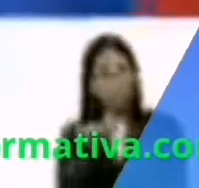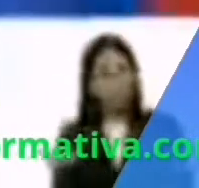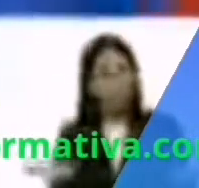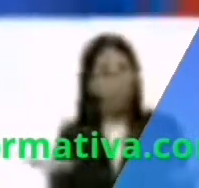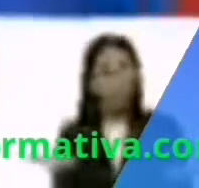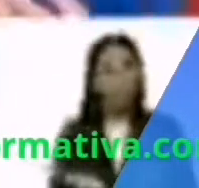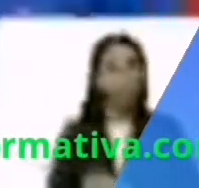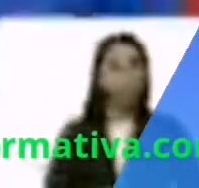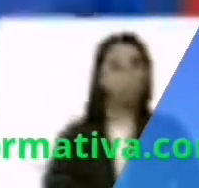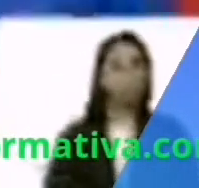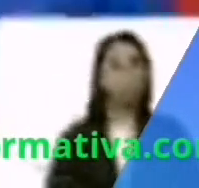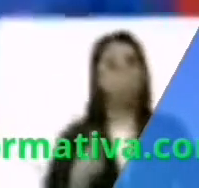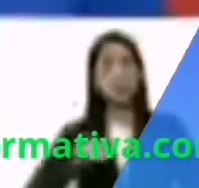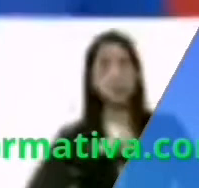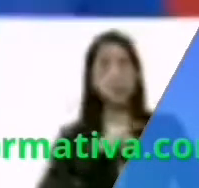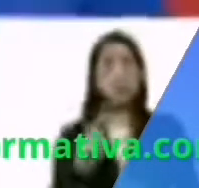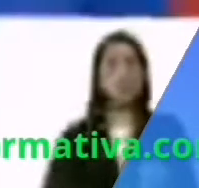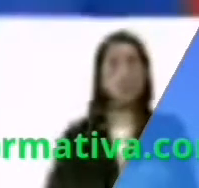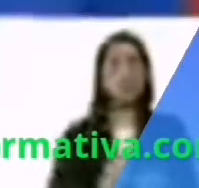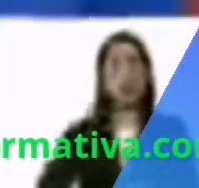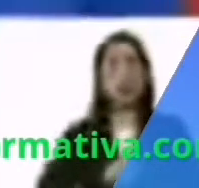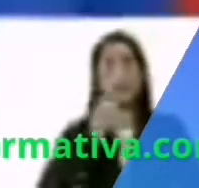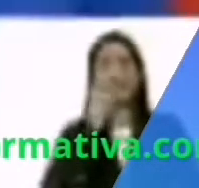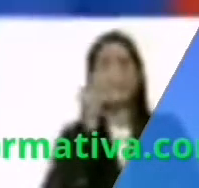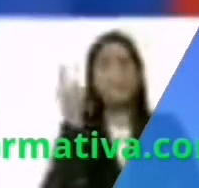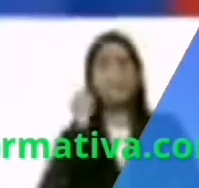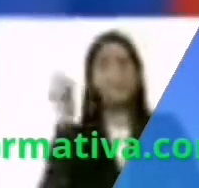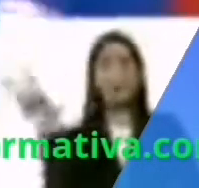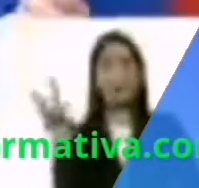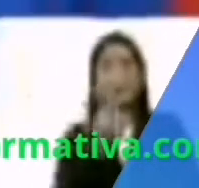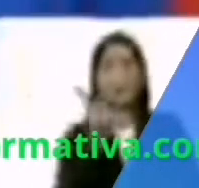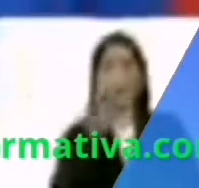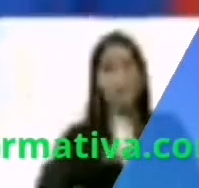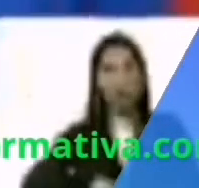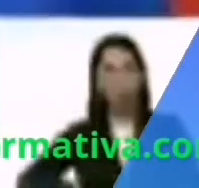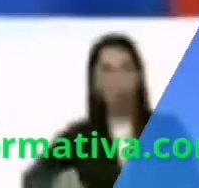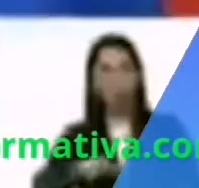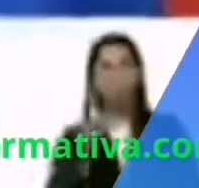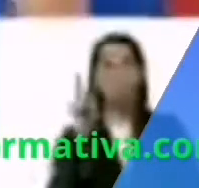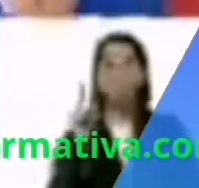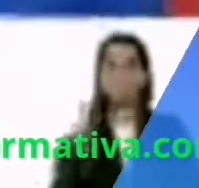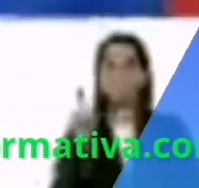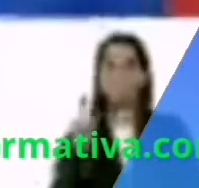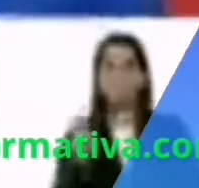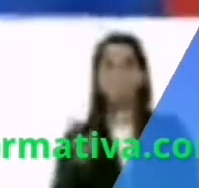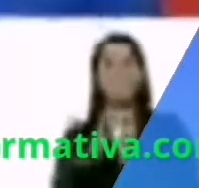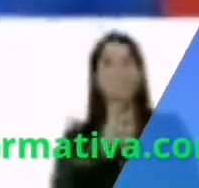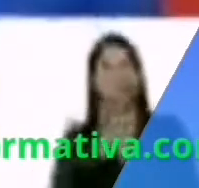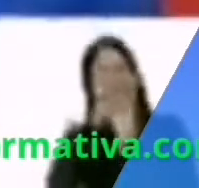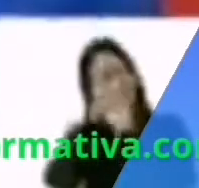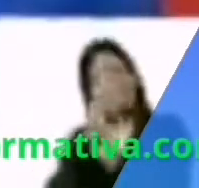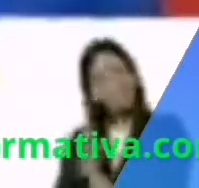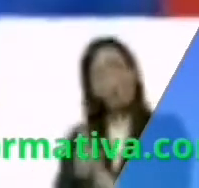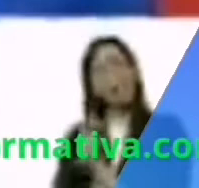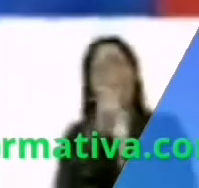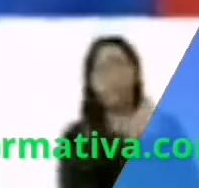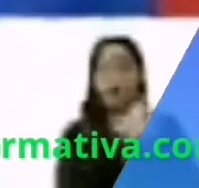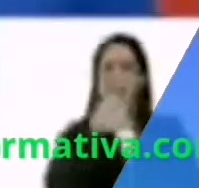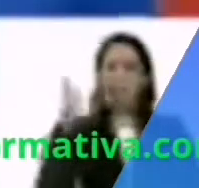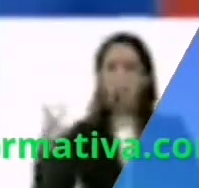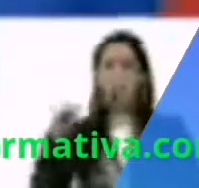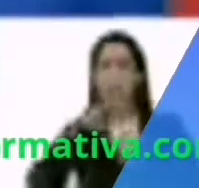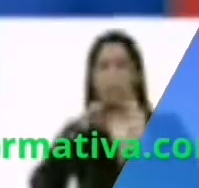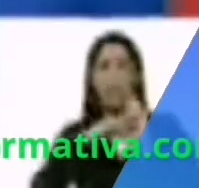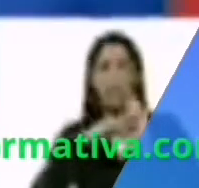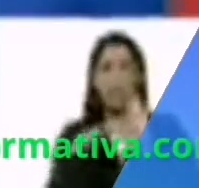recordarle a nuestros hermanos y hermanas de Venezuela la necesidad de que respetemos cada una de las medidas